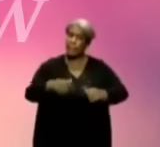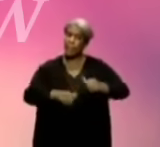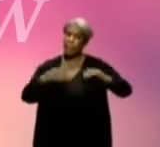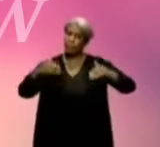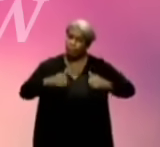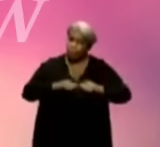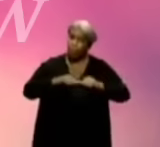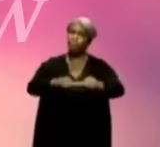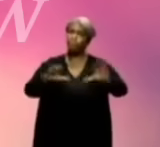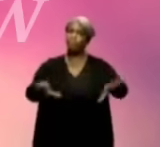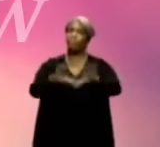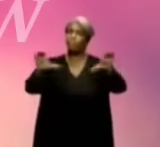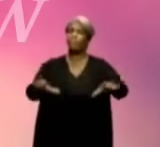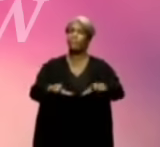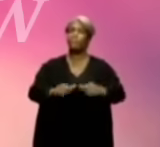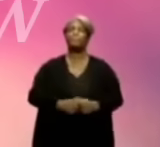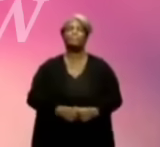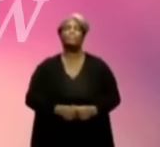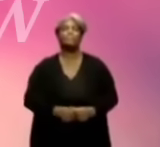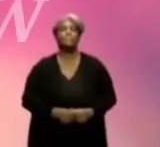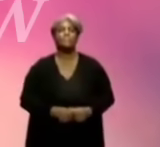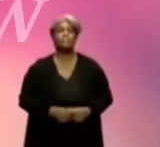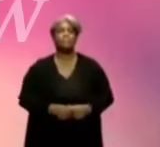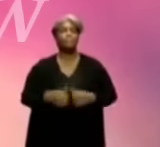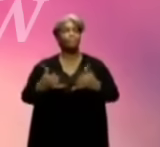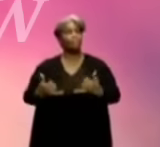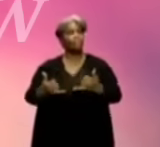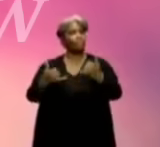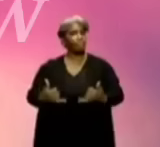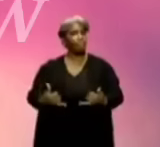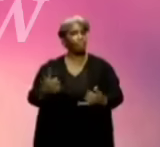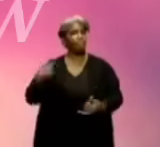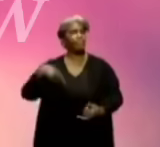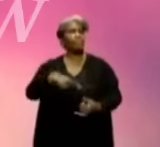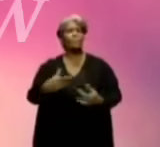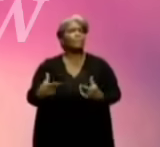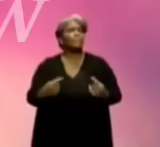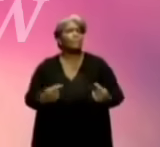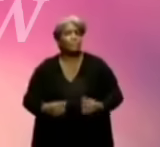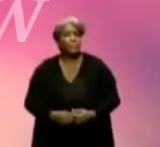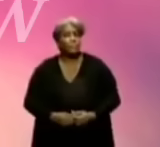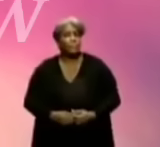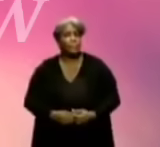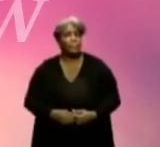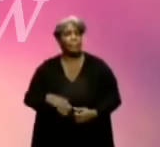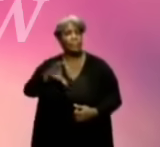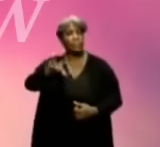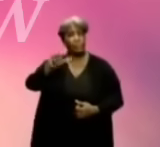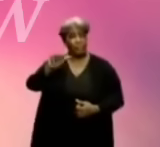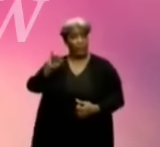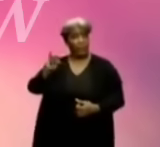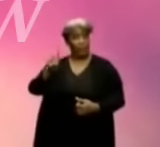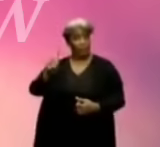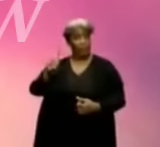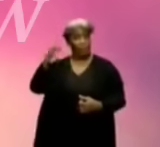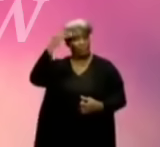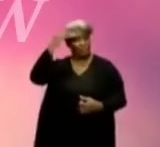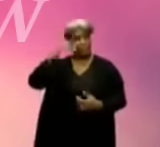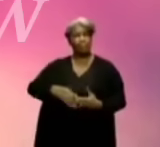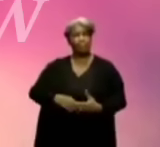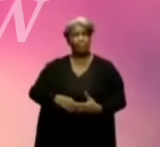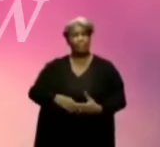están haciendo todos los procedimientos. Ahora, ¿qué hicimos también con el CAID. El CAID, que